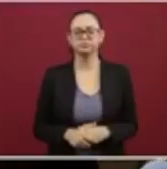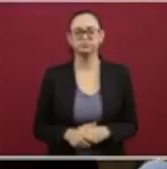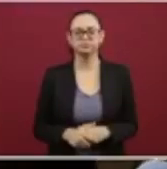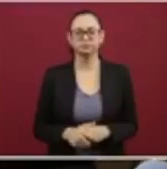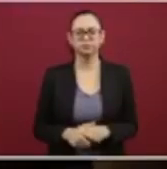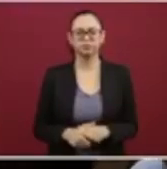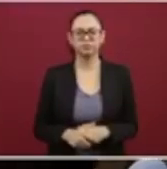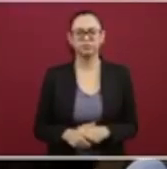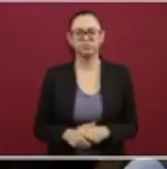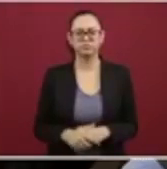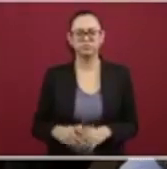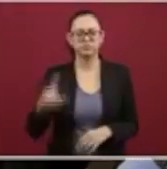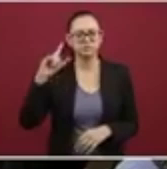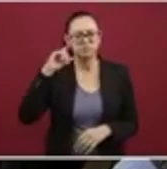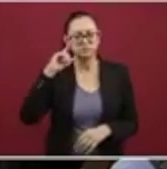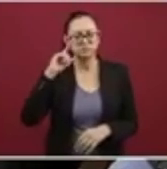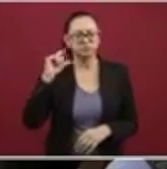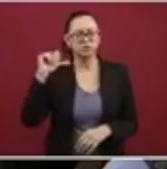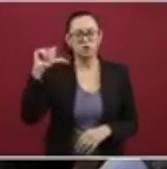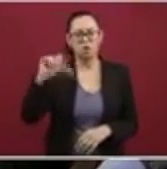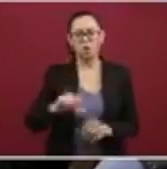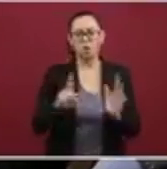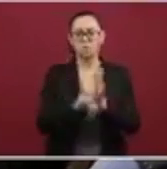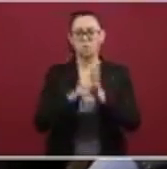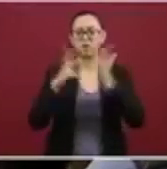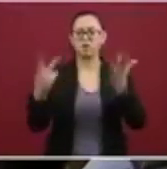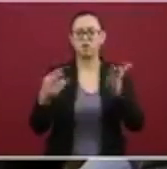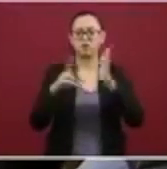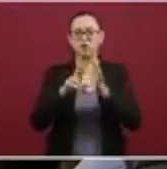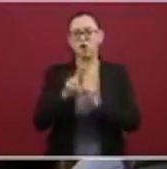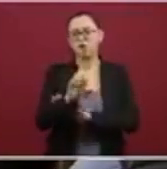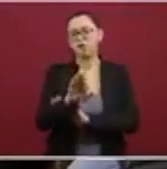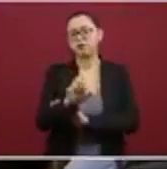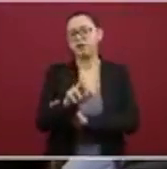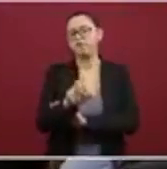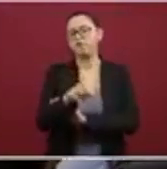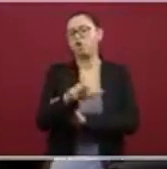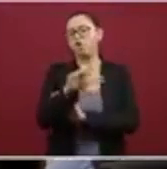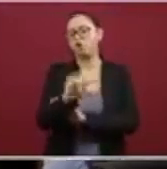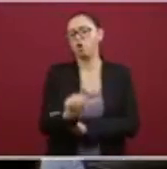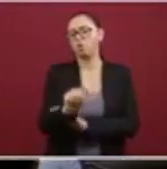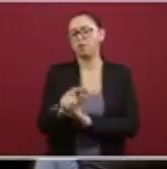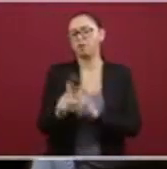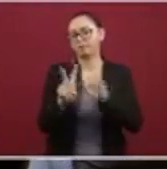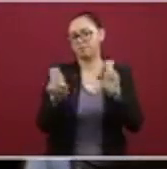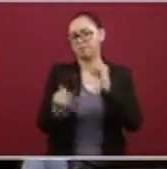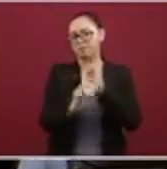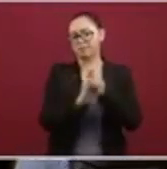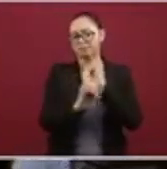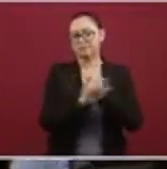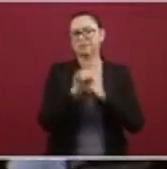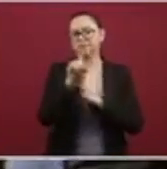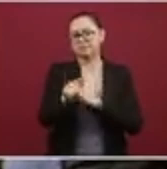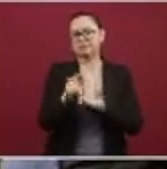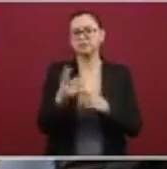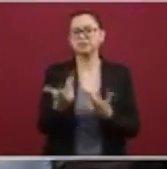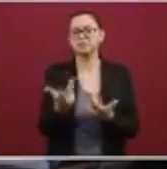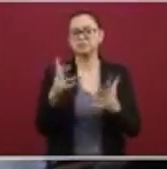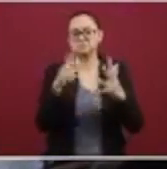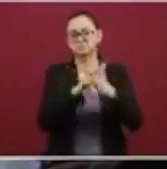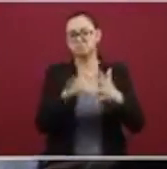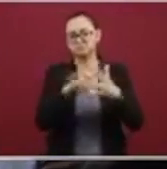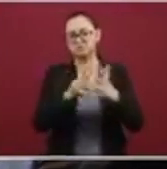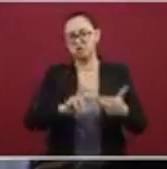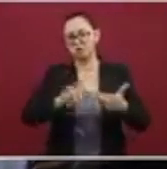New York Times, en su edición digital, habla de una nueva revolución que usted emprendió, que tiene el 60% de las